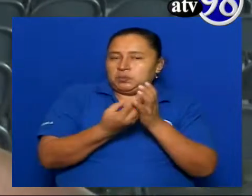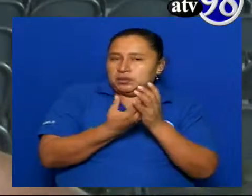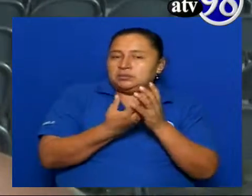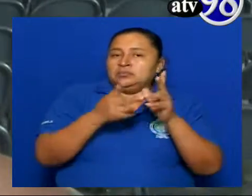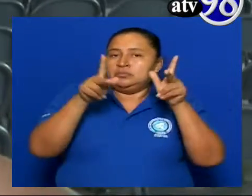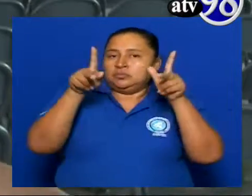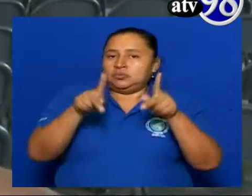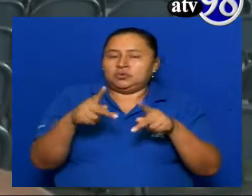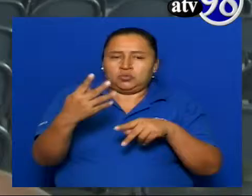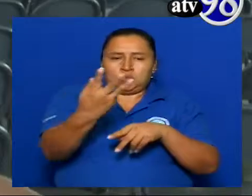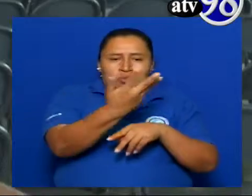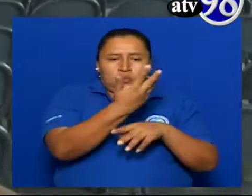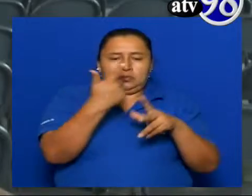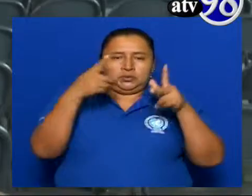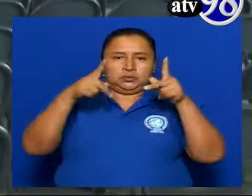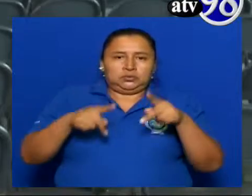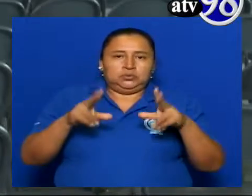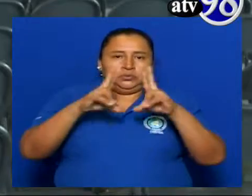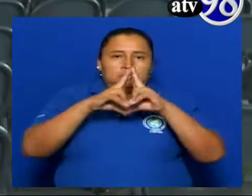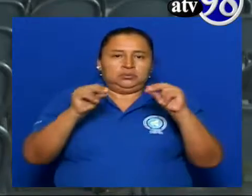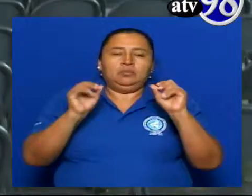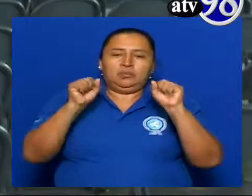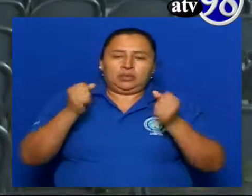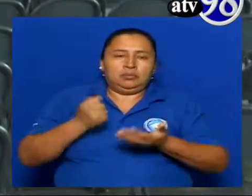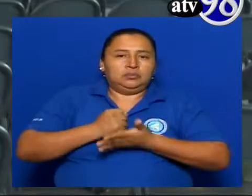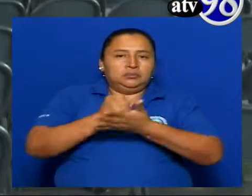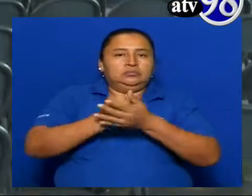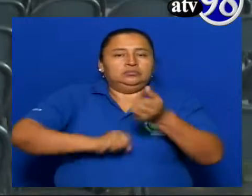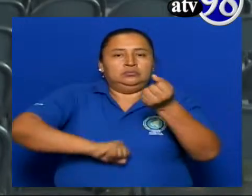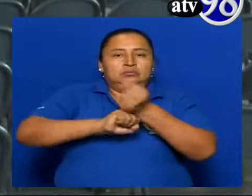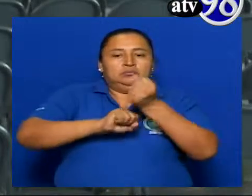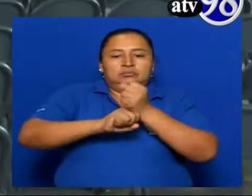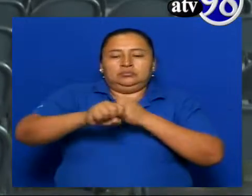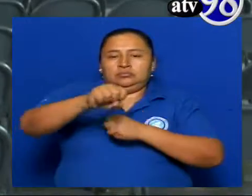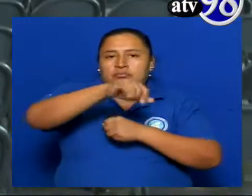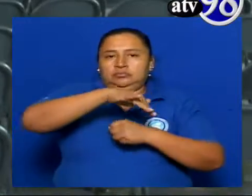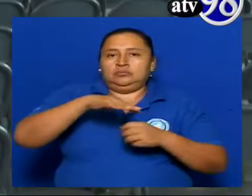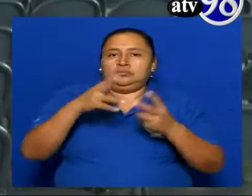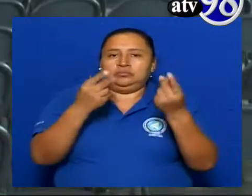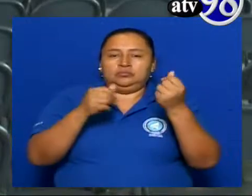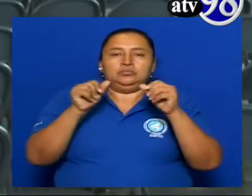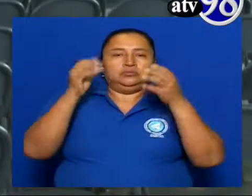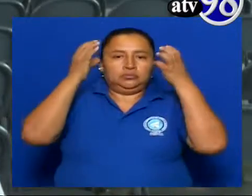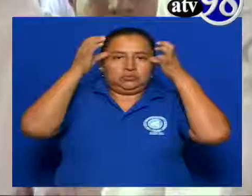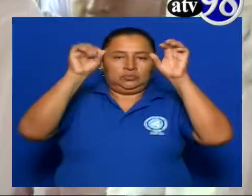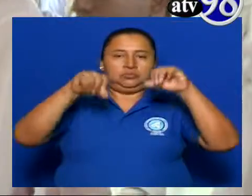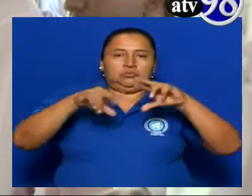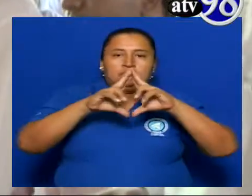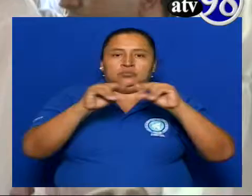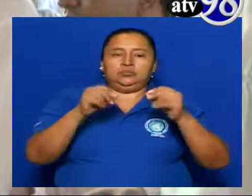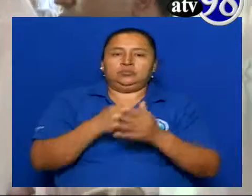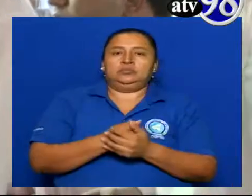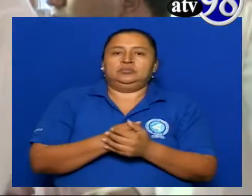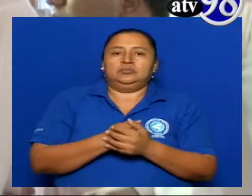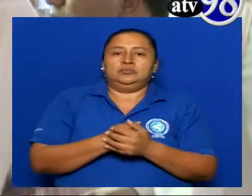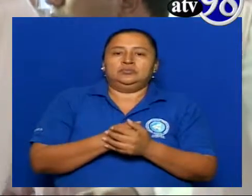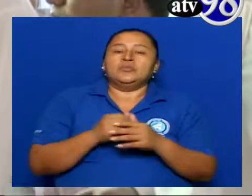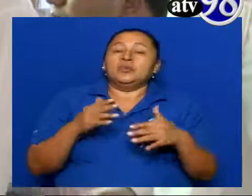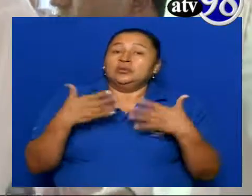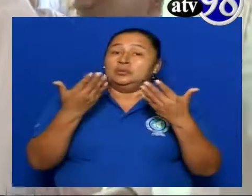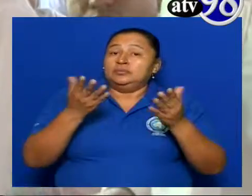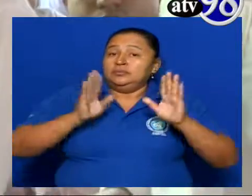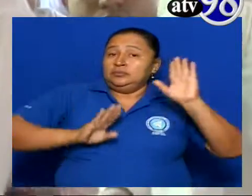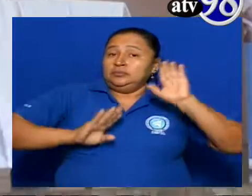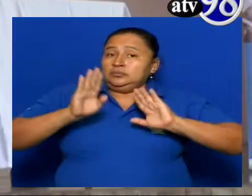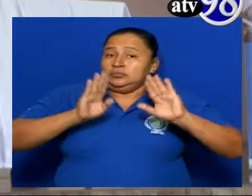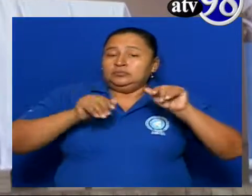donde todos los nicaragüenses aportemos al desarrollo socioeconómico y cultural de nuestra nación. También